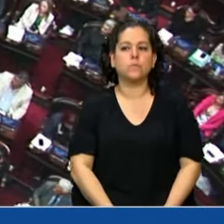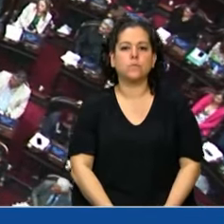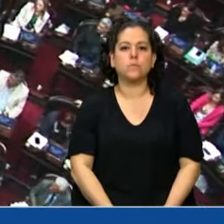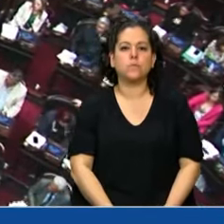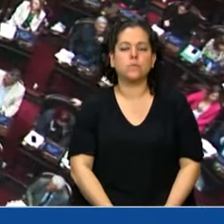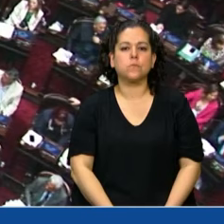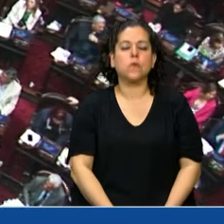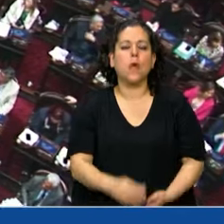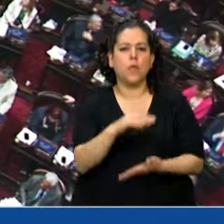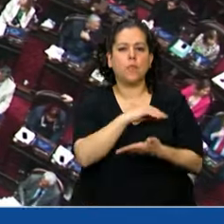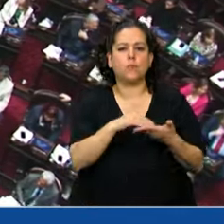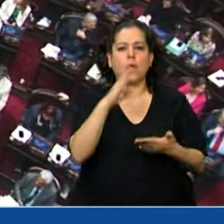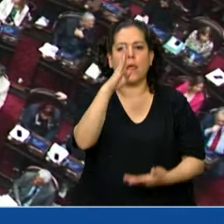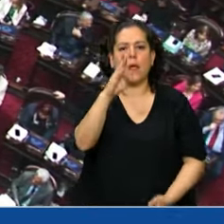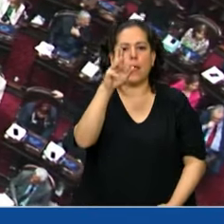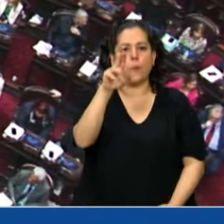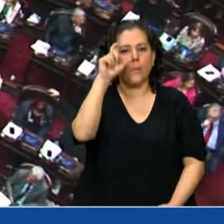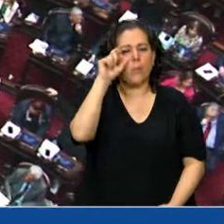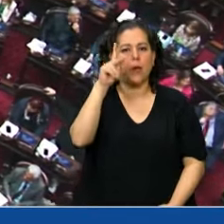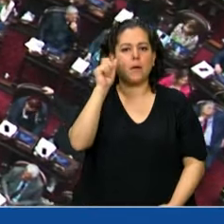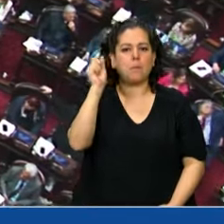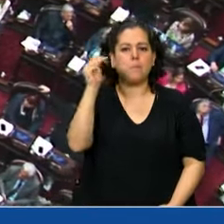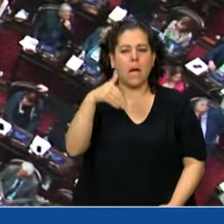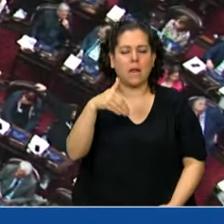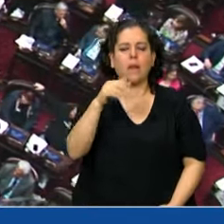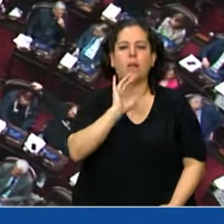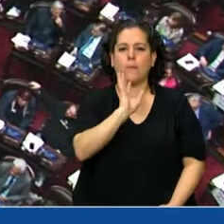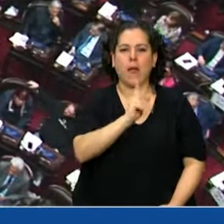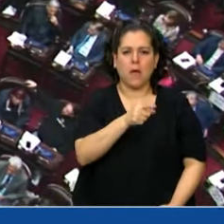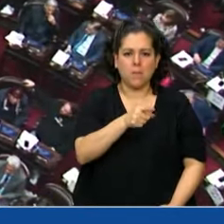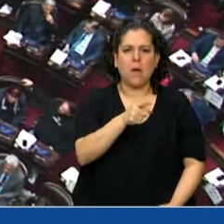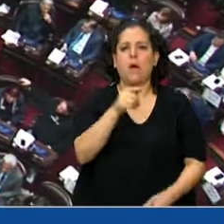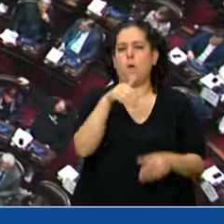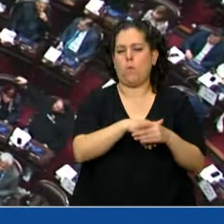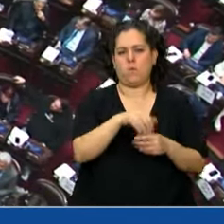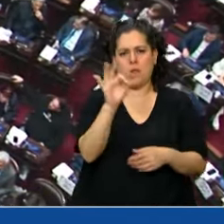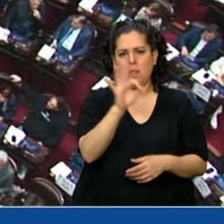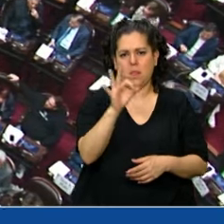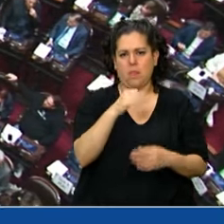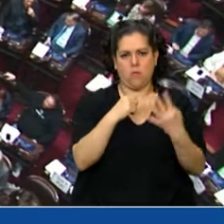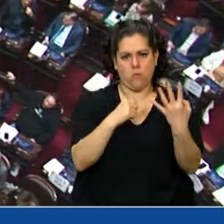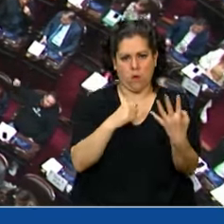Ponce diputada breckman se abstienen los cuatro